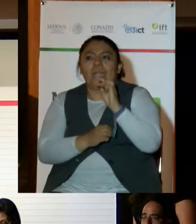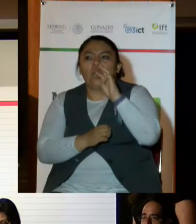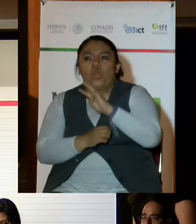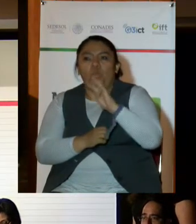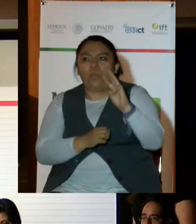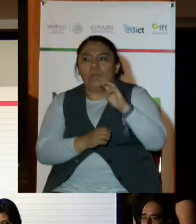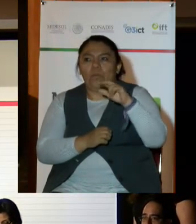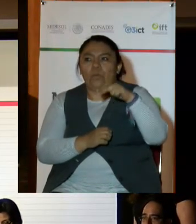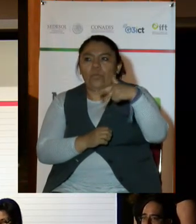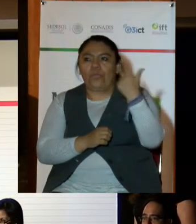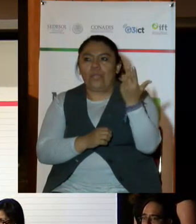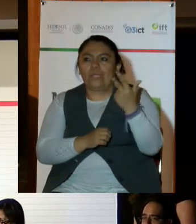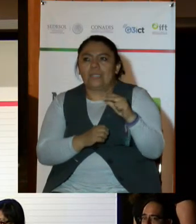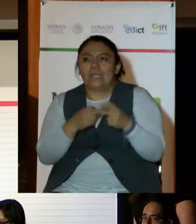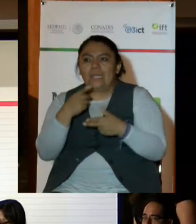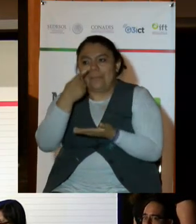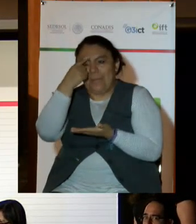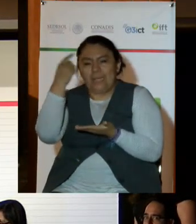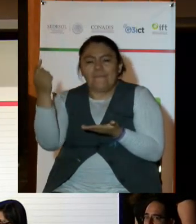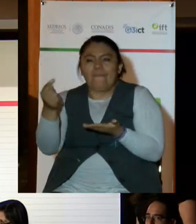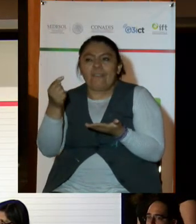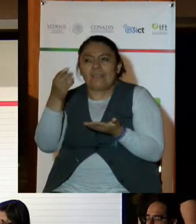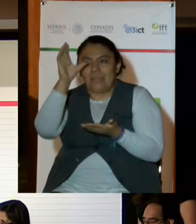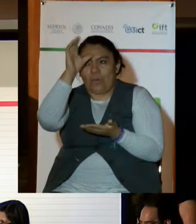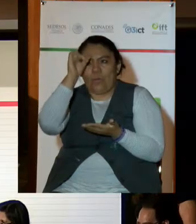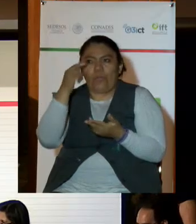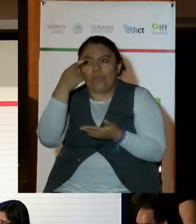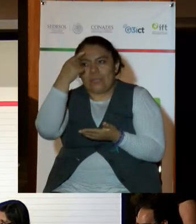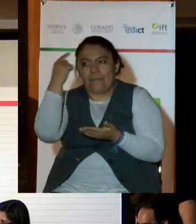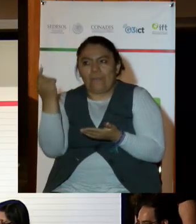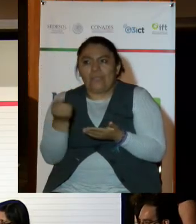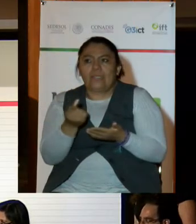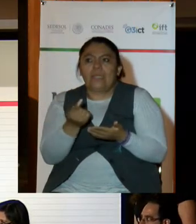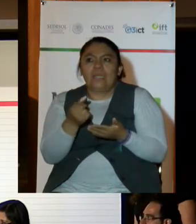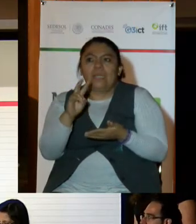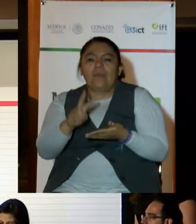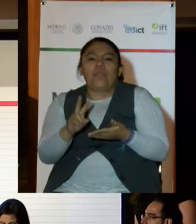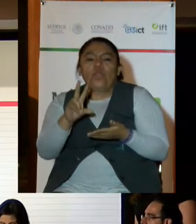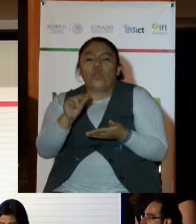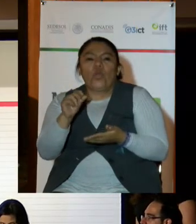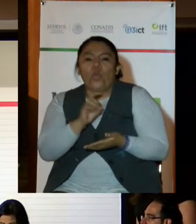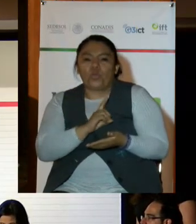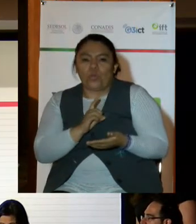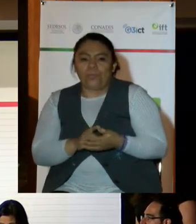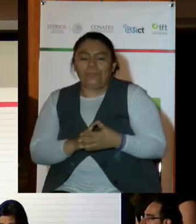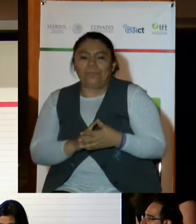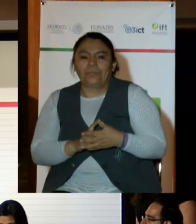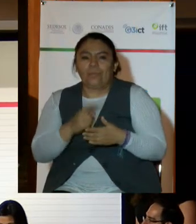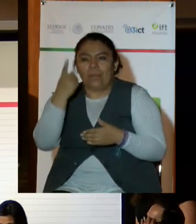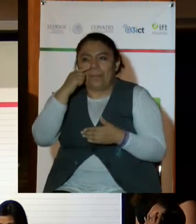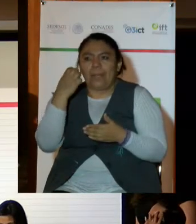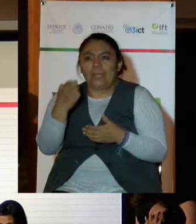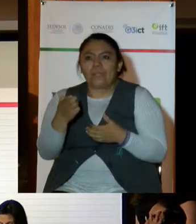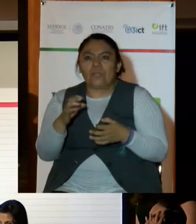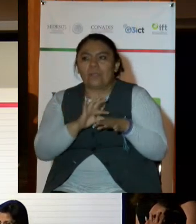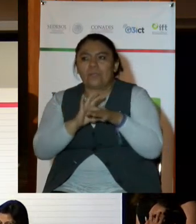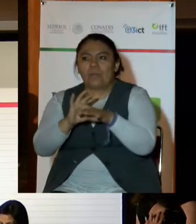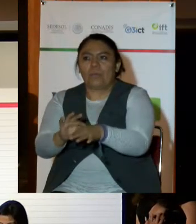que viene de Estrategia Digital, y el lineamiento que va a sacar Estrategia Digital para toda la Administración Pública Federal